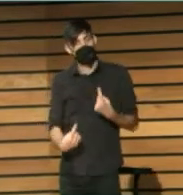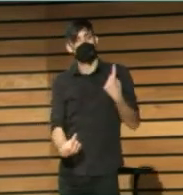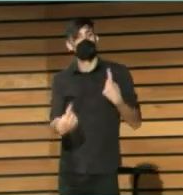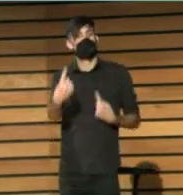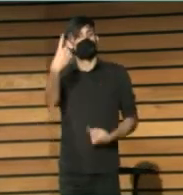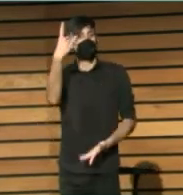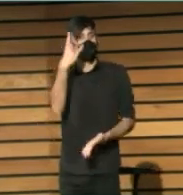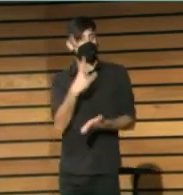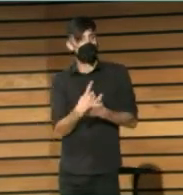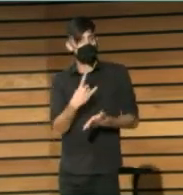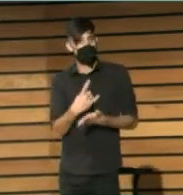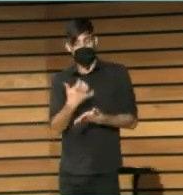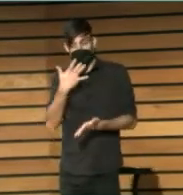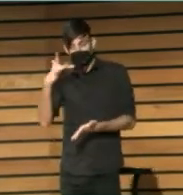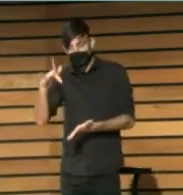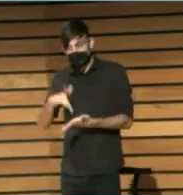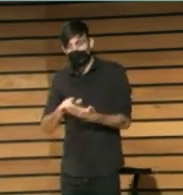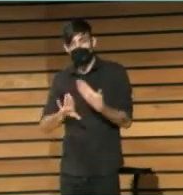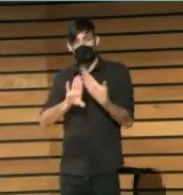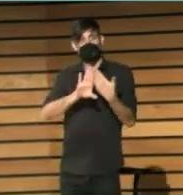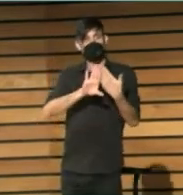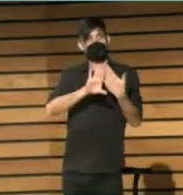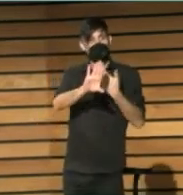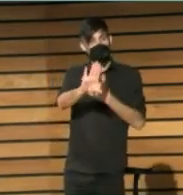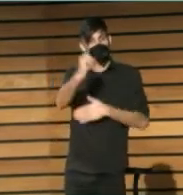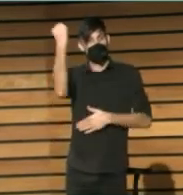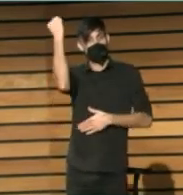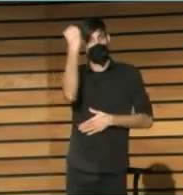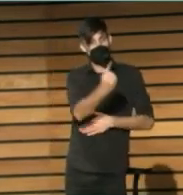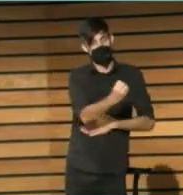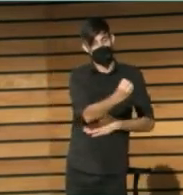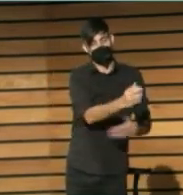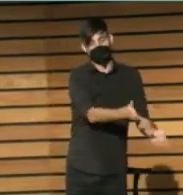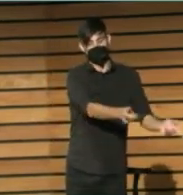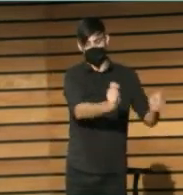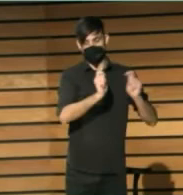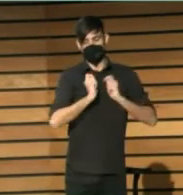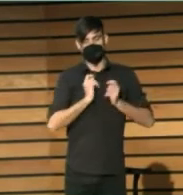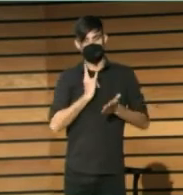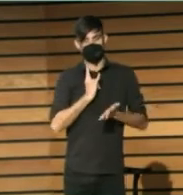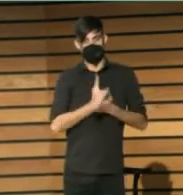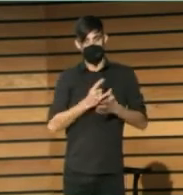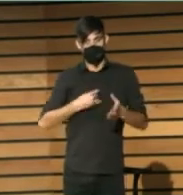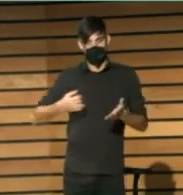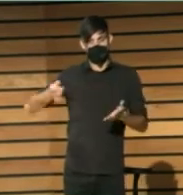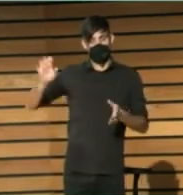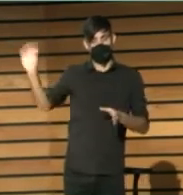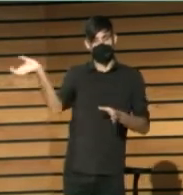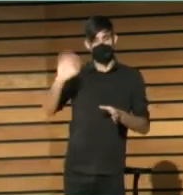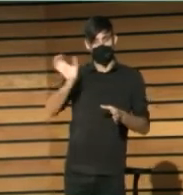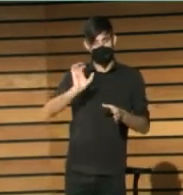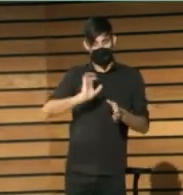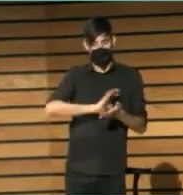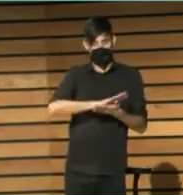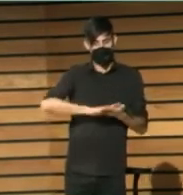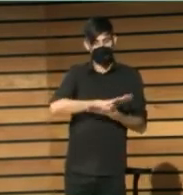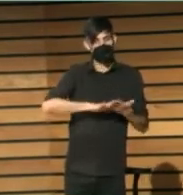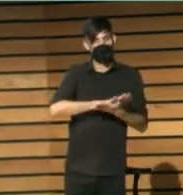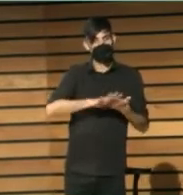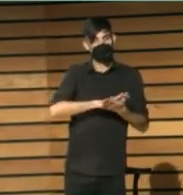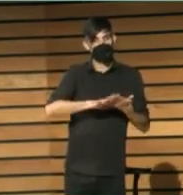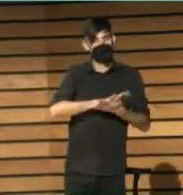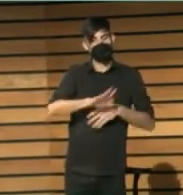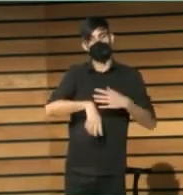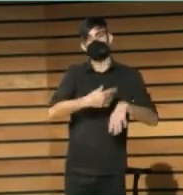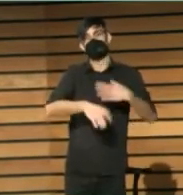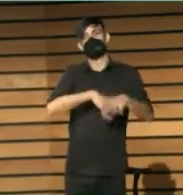los animales que un vecino diestro mataba de vez en cuando, sazonando con sal gorda la carne que iba dejando